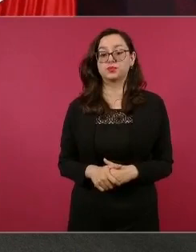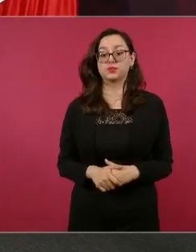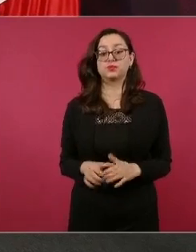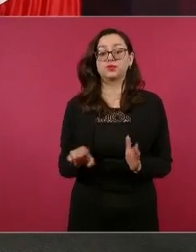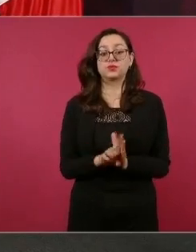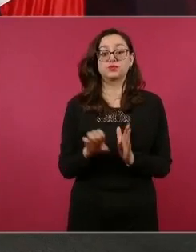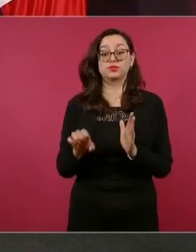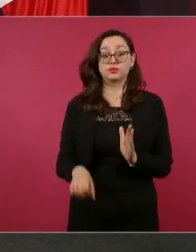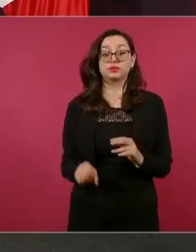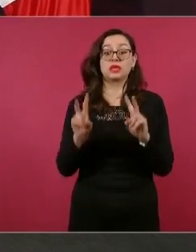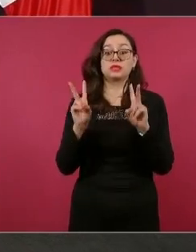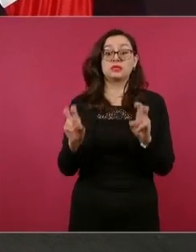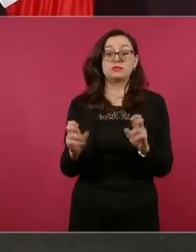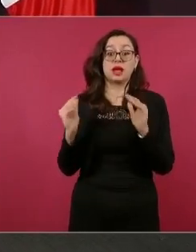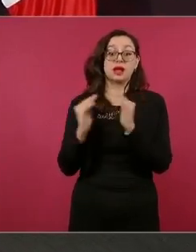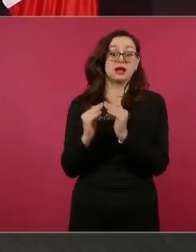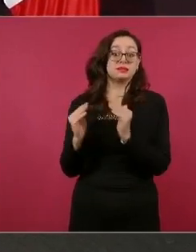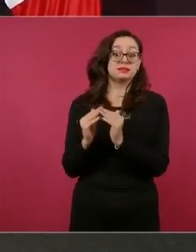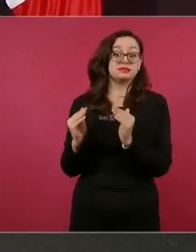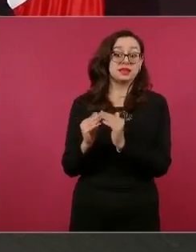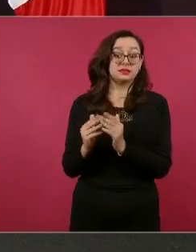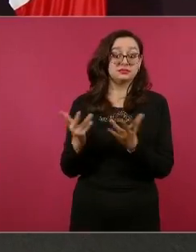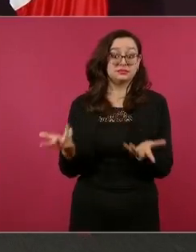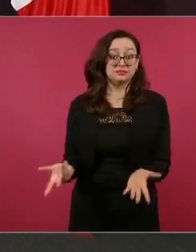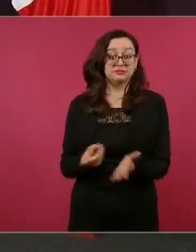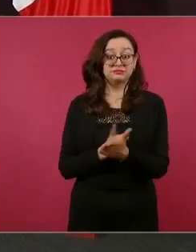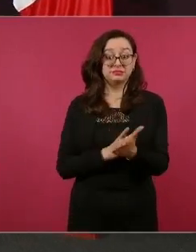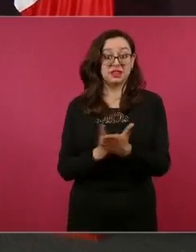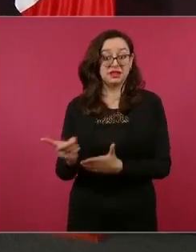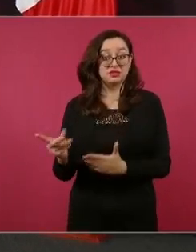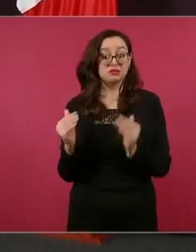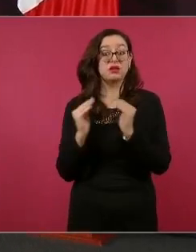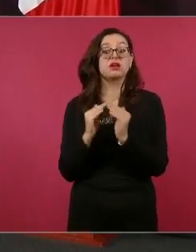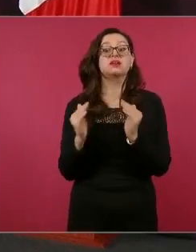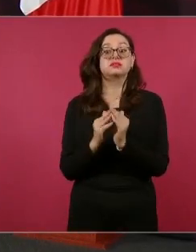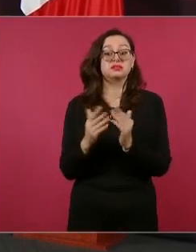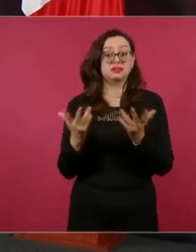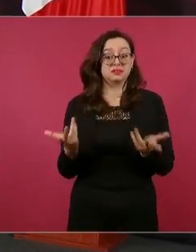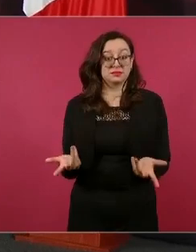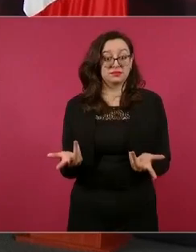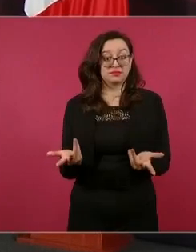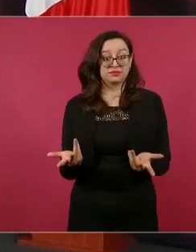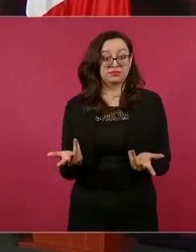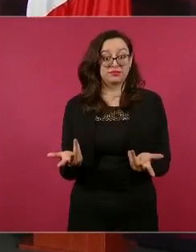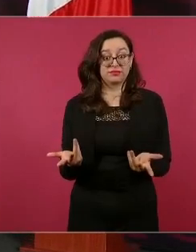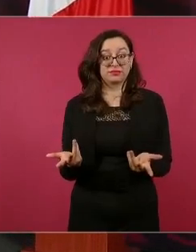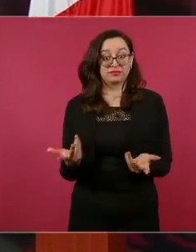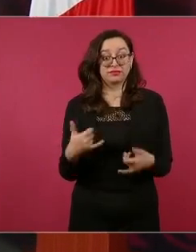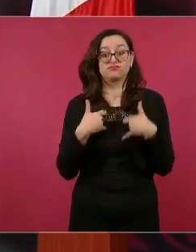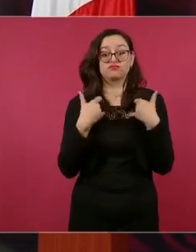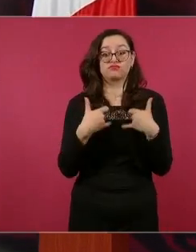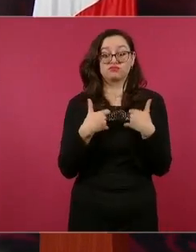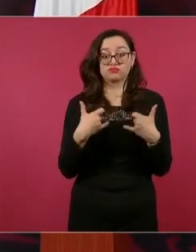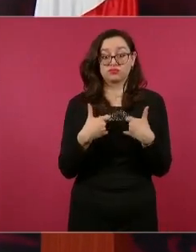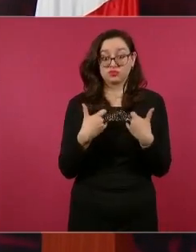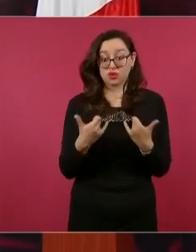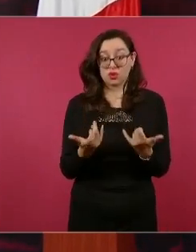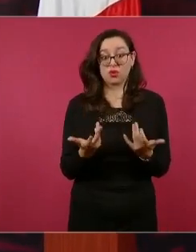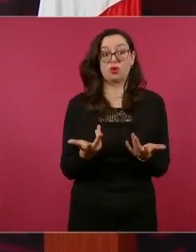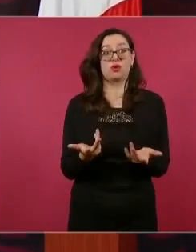la vivienda, el derecho a la vivienda para los jóvenes